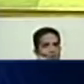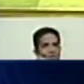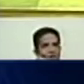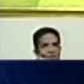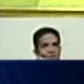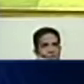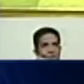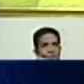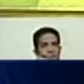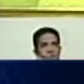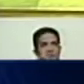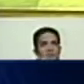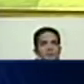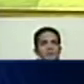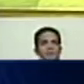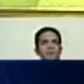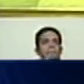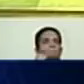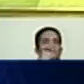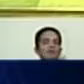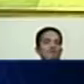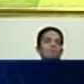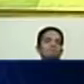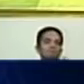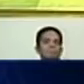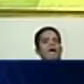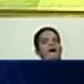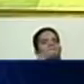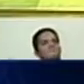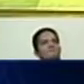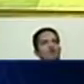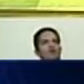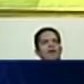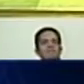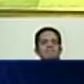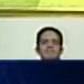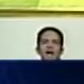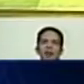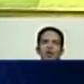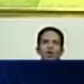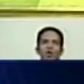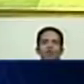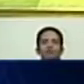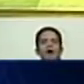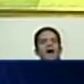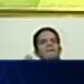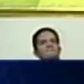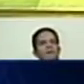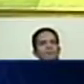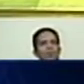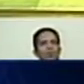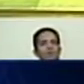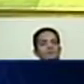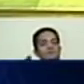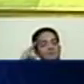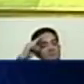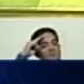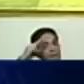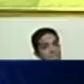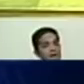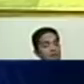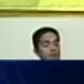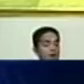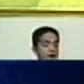y el coraje de manifestarse a favor del diálogo, a favor del respeto a la